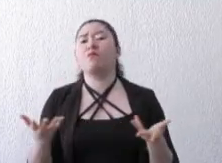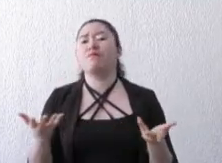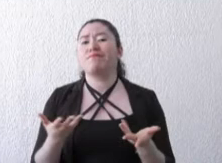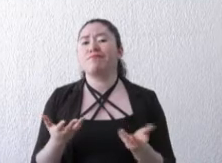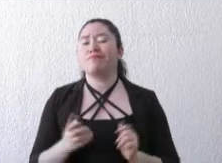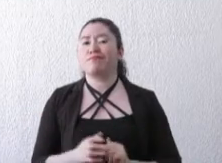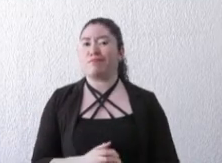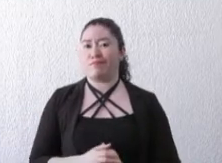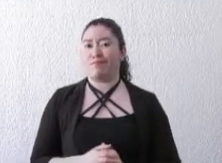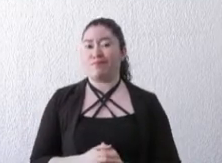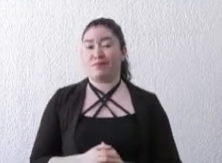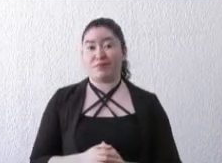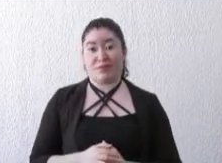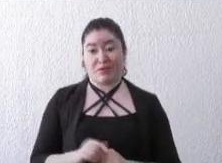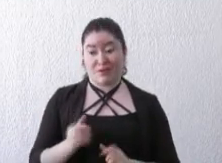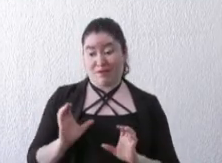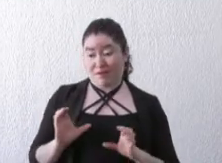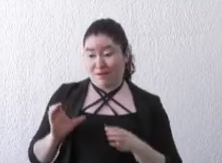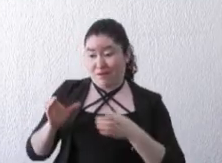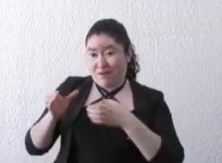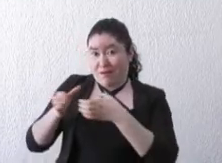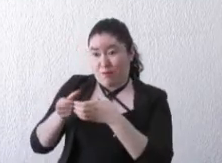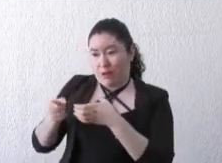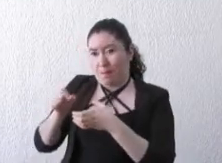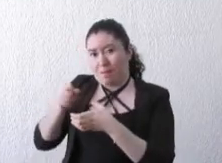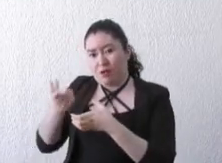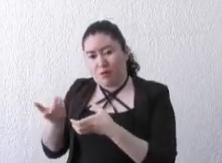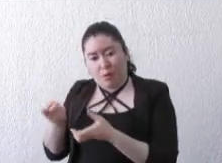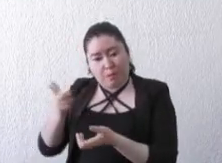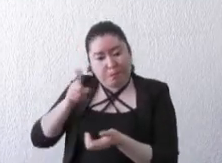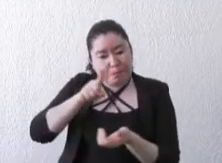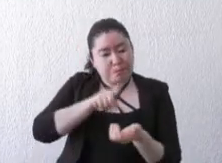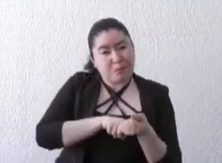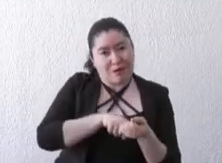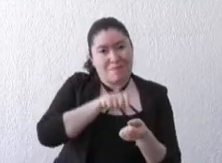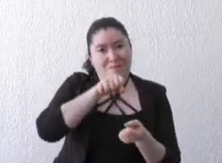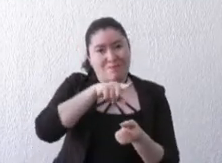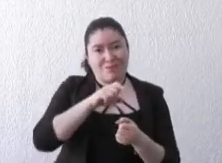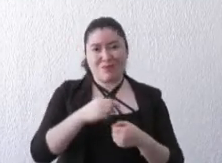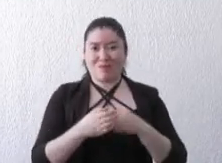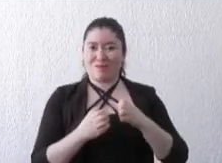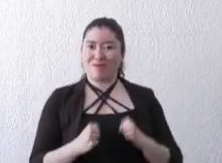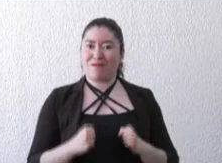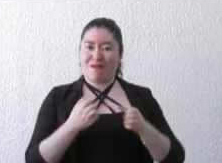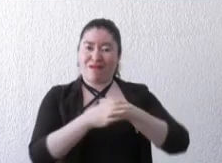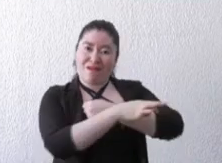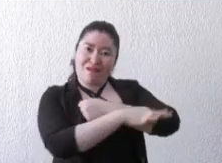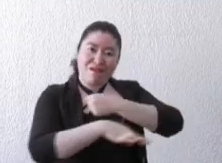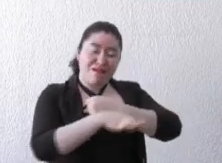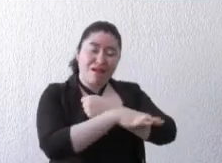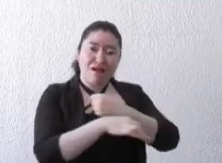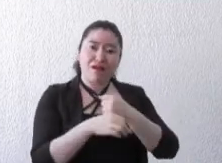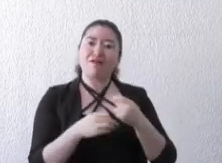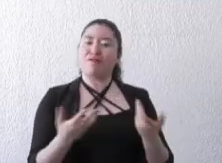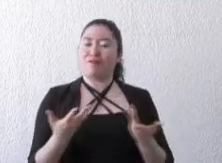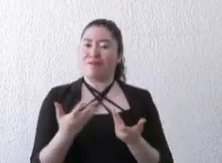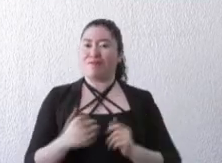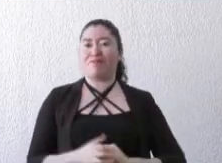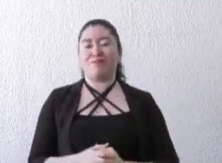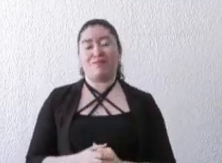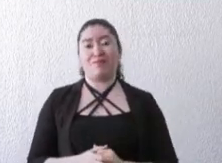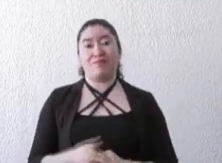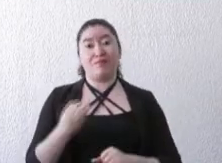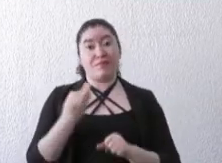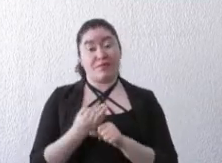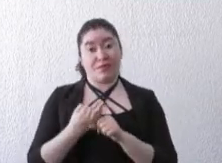que integra a la comunidad a esta arquitectura y a este desarrollo. Con esta visión de